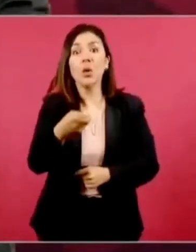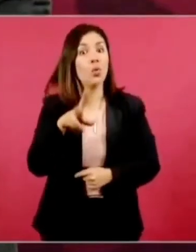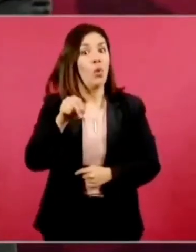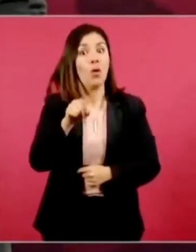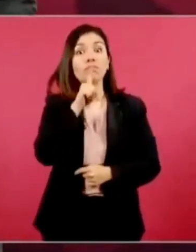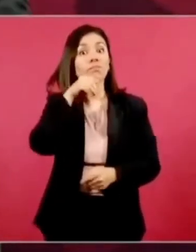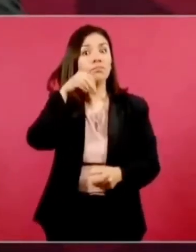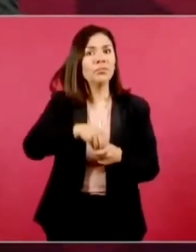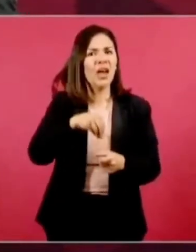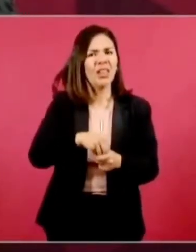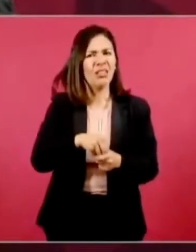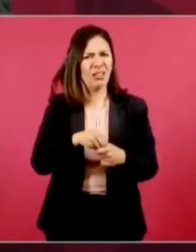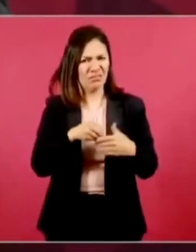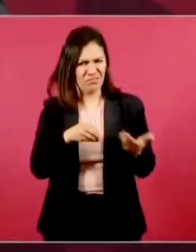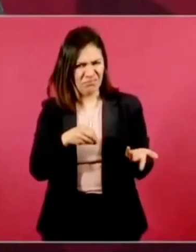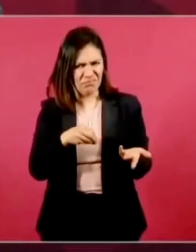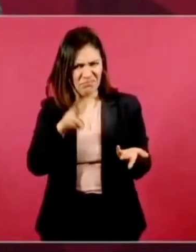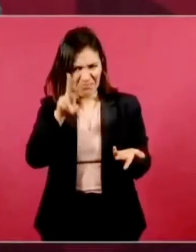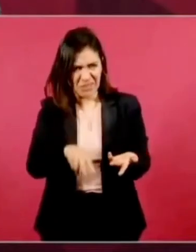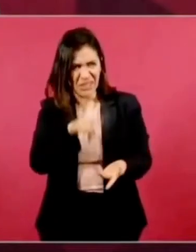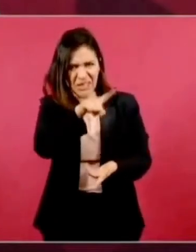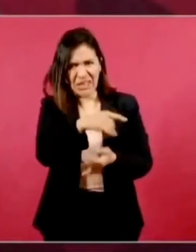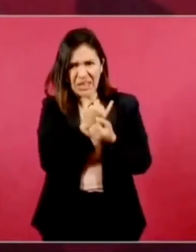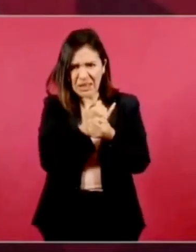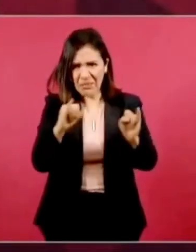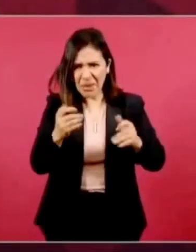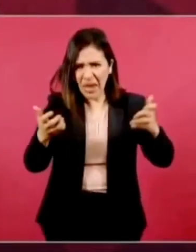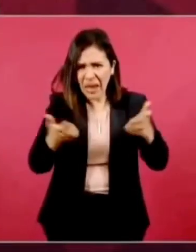Entonces, ¿qué independientes pueden ser